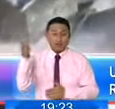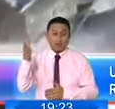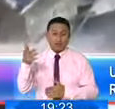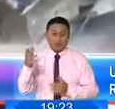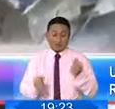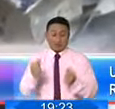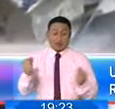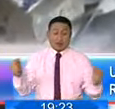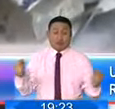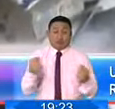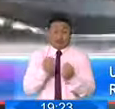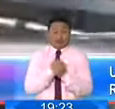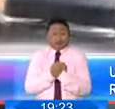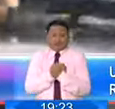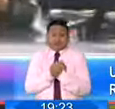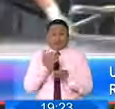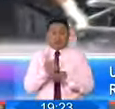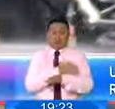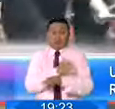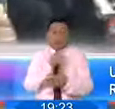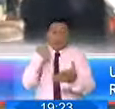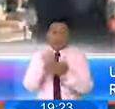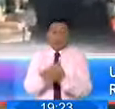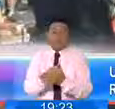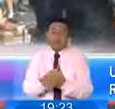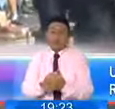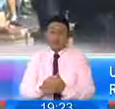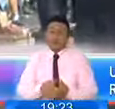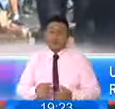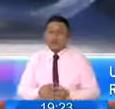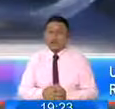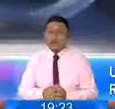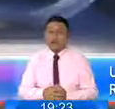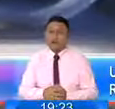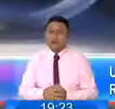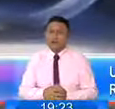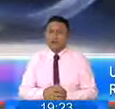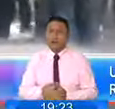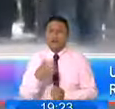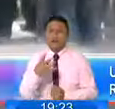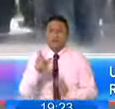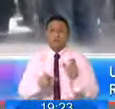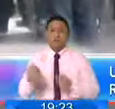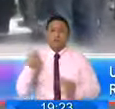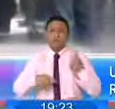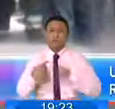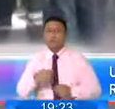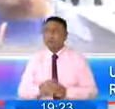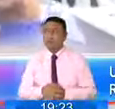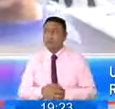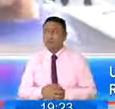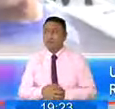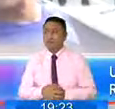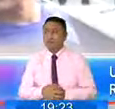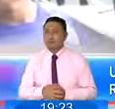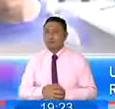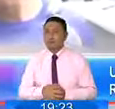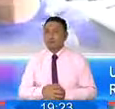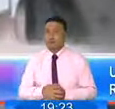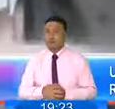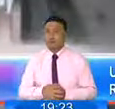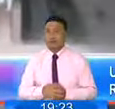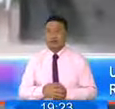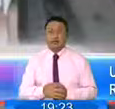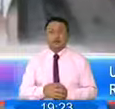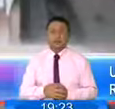en el vehículo en que viajaban tras el accidente de tránsito que dejó cuatro personas heridas. en la vía Manabí-Guayas a la altura de la comuna Sancán,